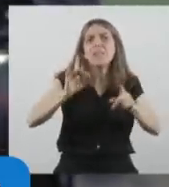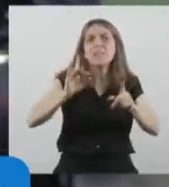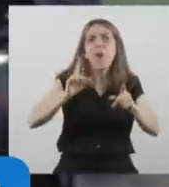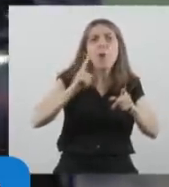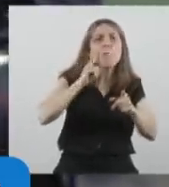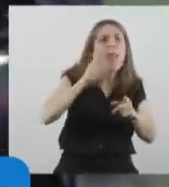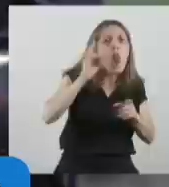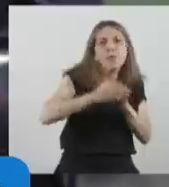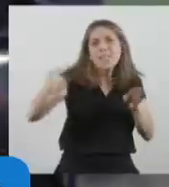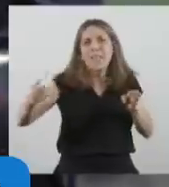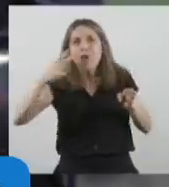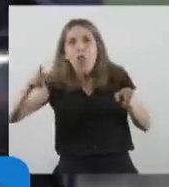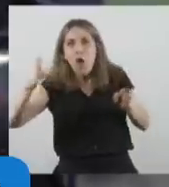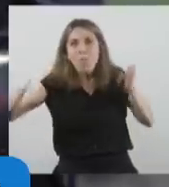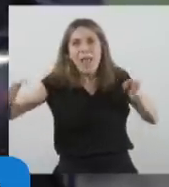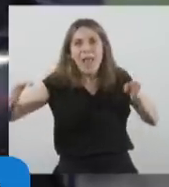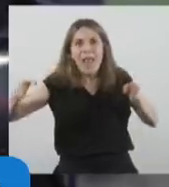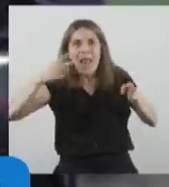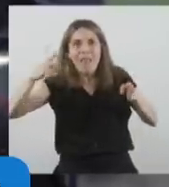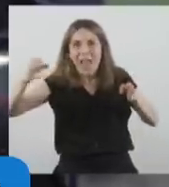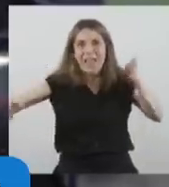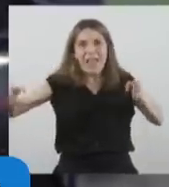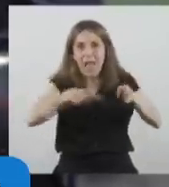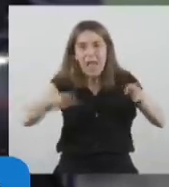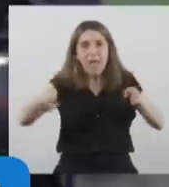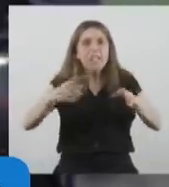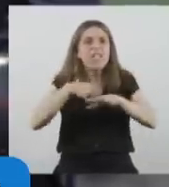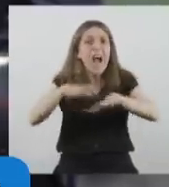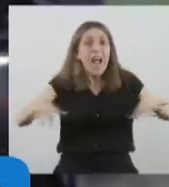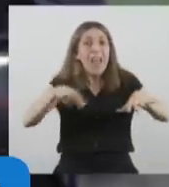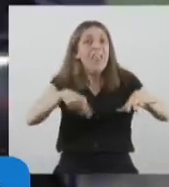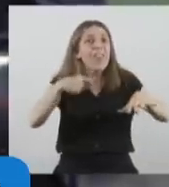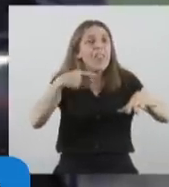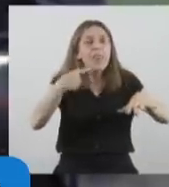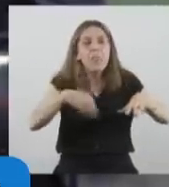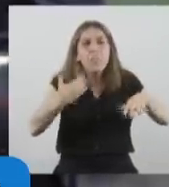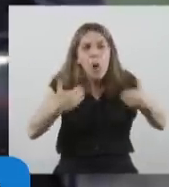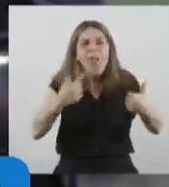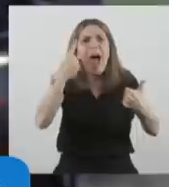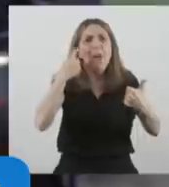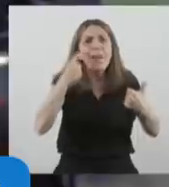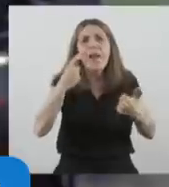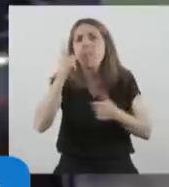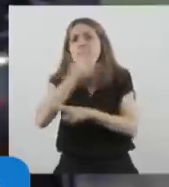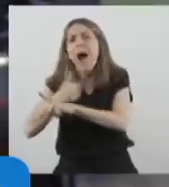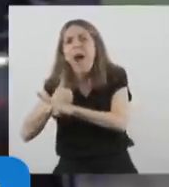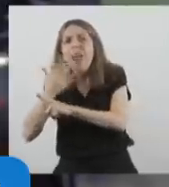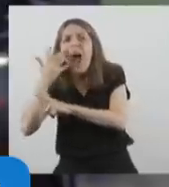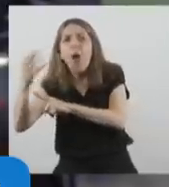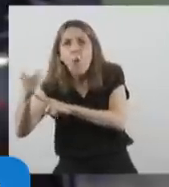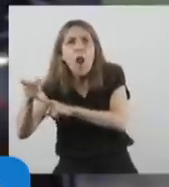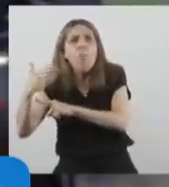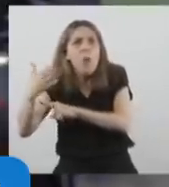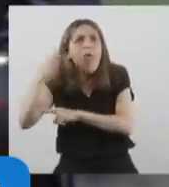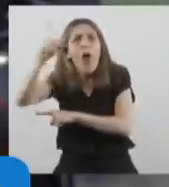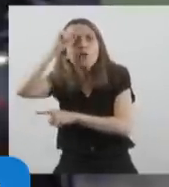tienes que acaso chicos tengan educación que sus padres y abuelos tengan la salud pública